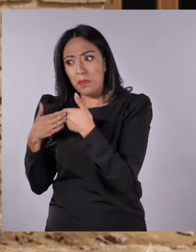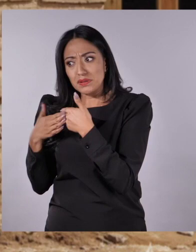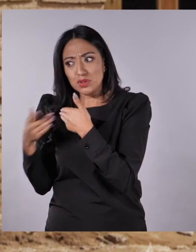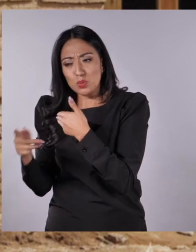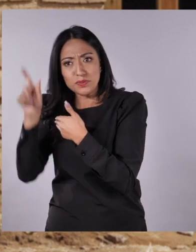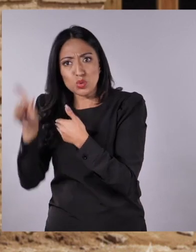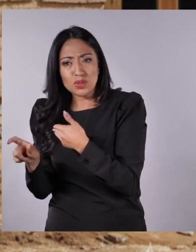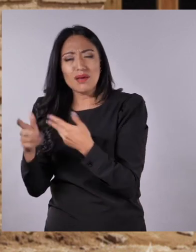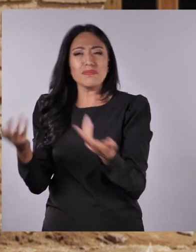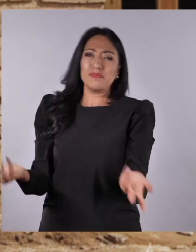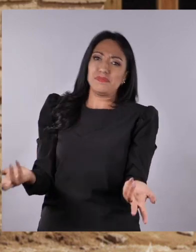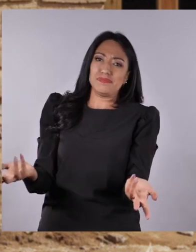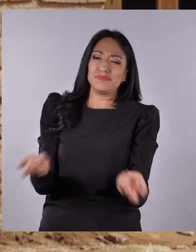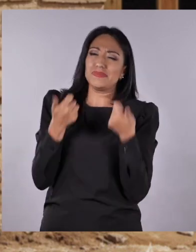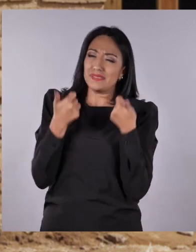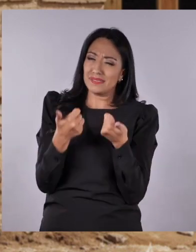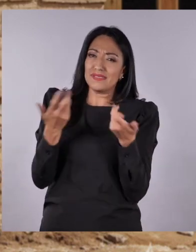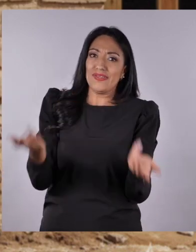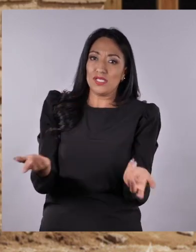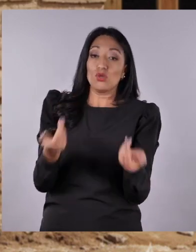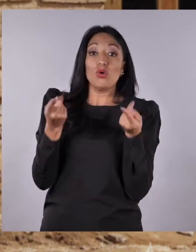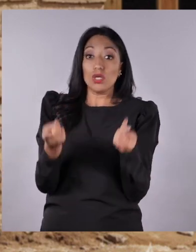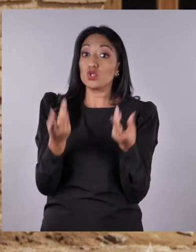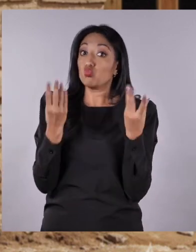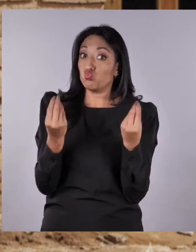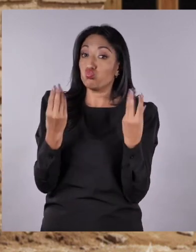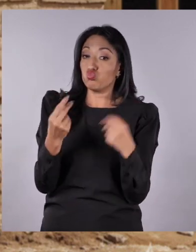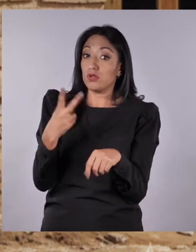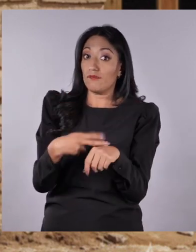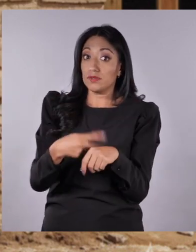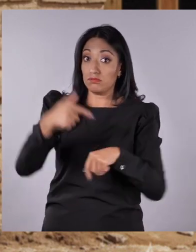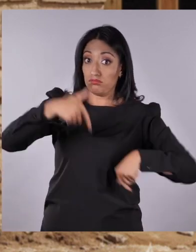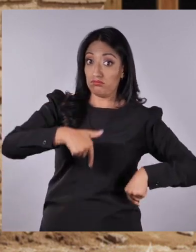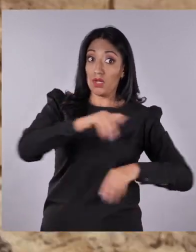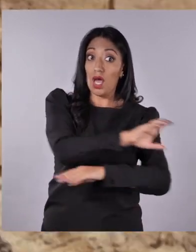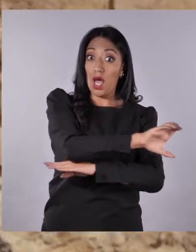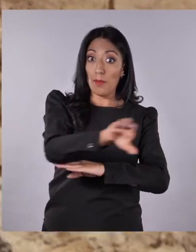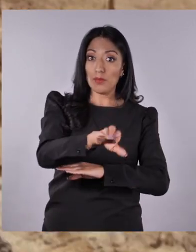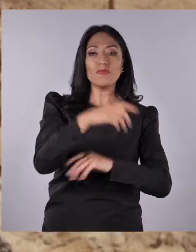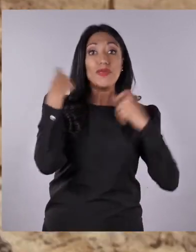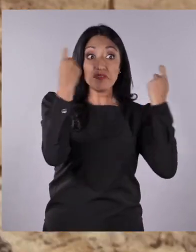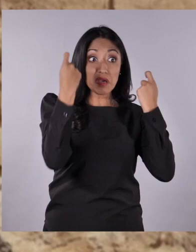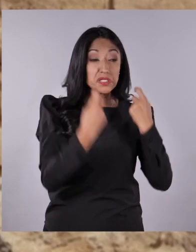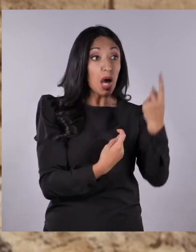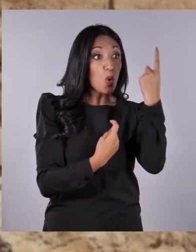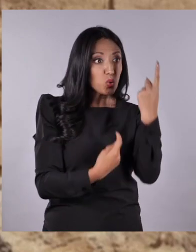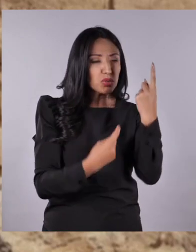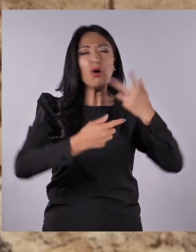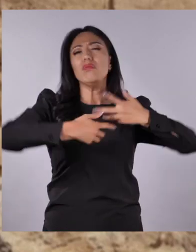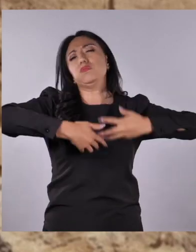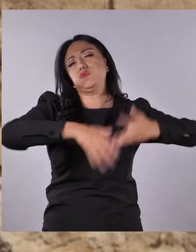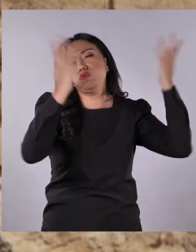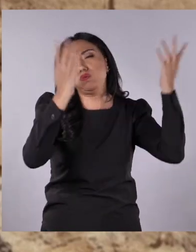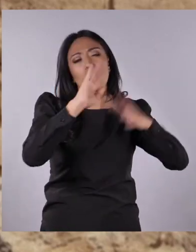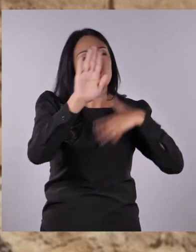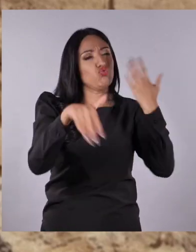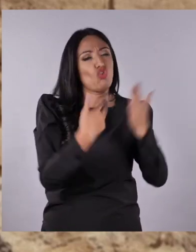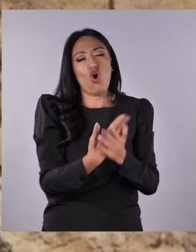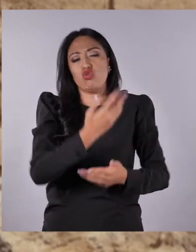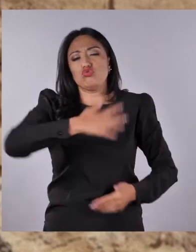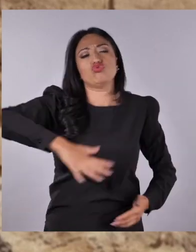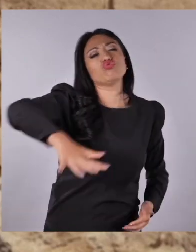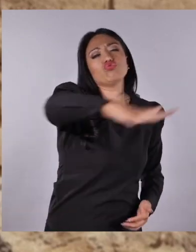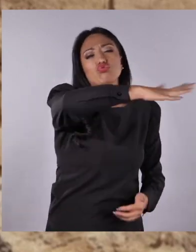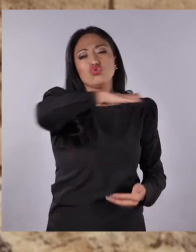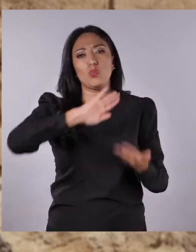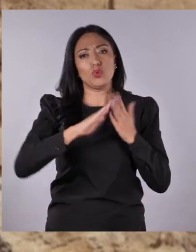¡Eso sería súper bacán! Y eso es algo que pasa muchísimo acá en el campo. Cuando es fiesta, es fiesta. Y es